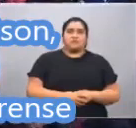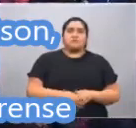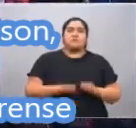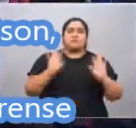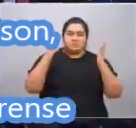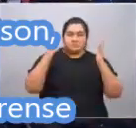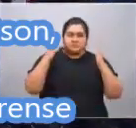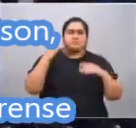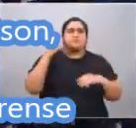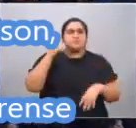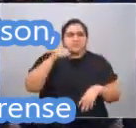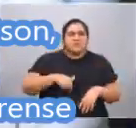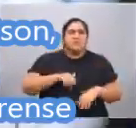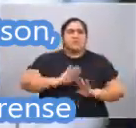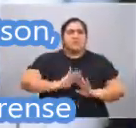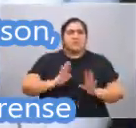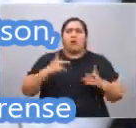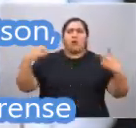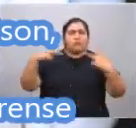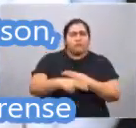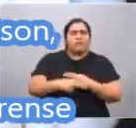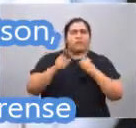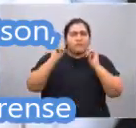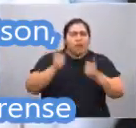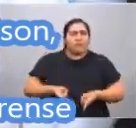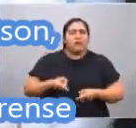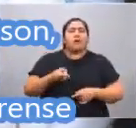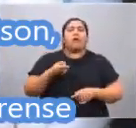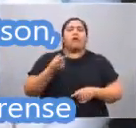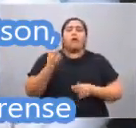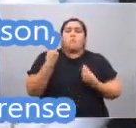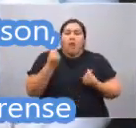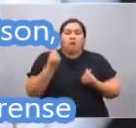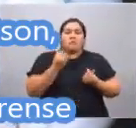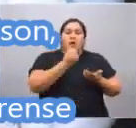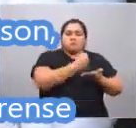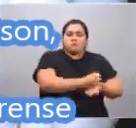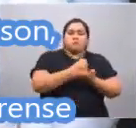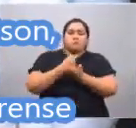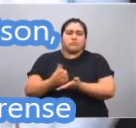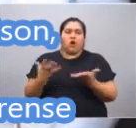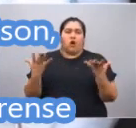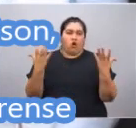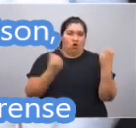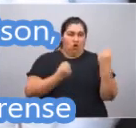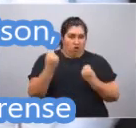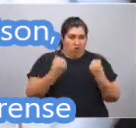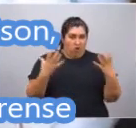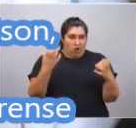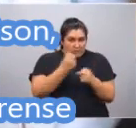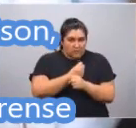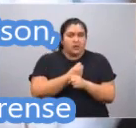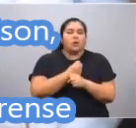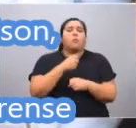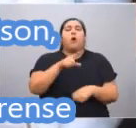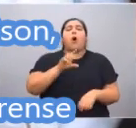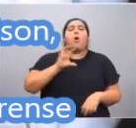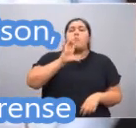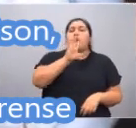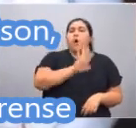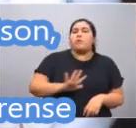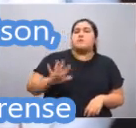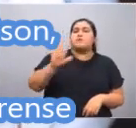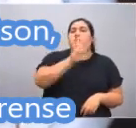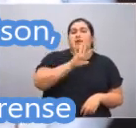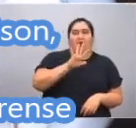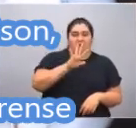ha cortado los fondos para que el boleto de colectivo en toda la provincia de Buenos